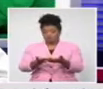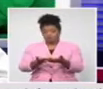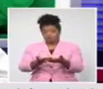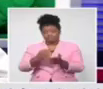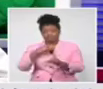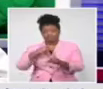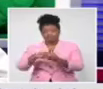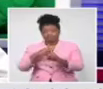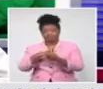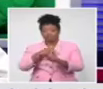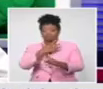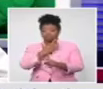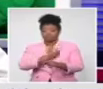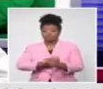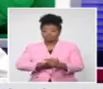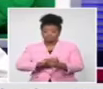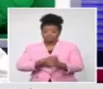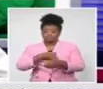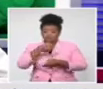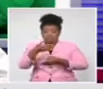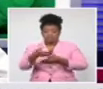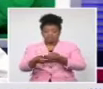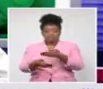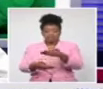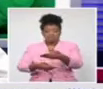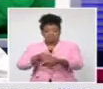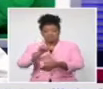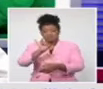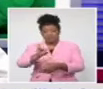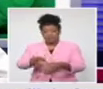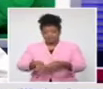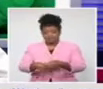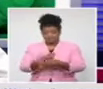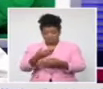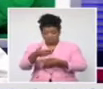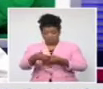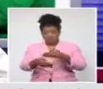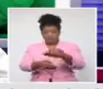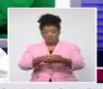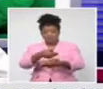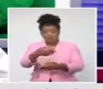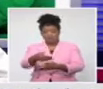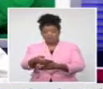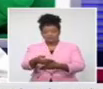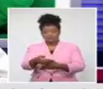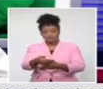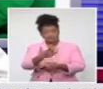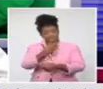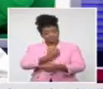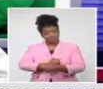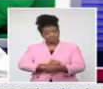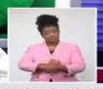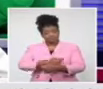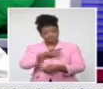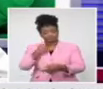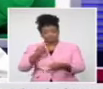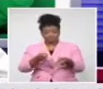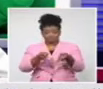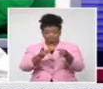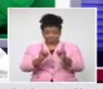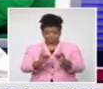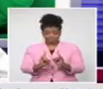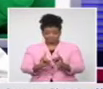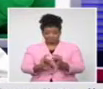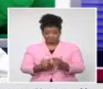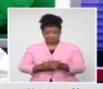lamentablemente después de 7 días de ingreso, pues lamentablemente este paciente